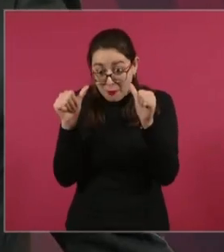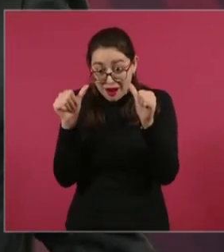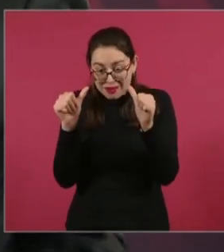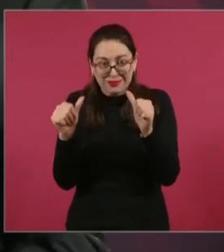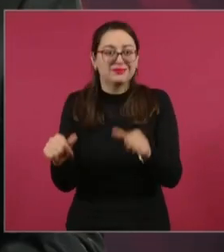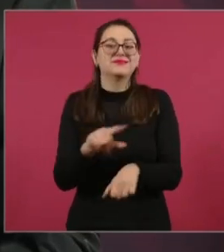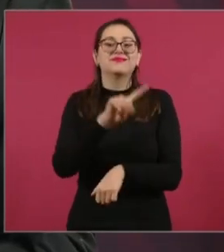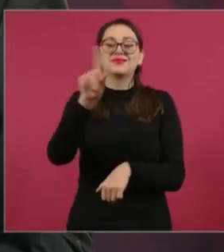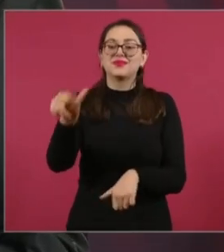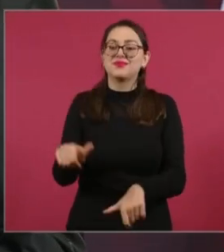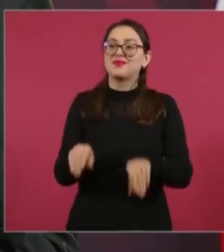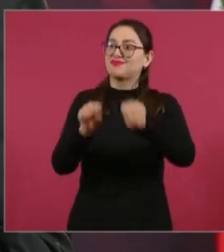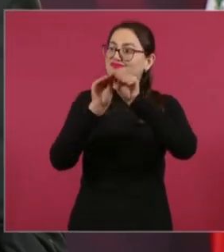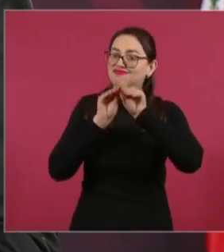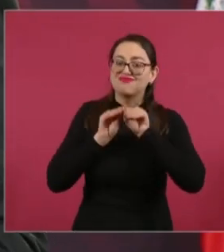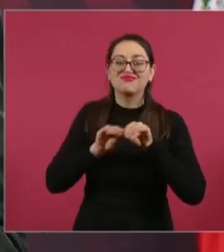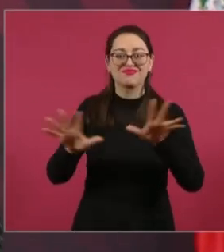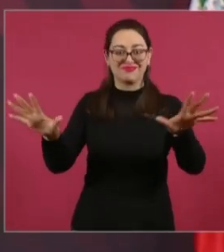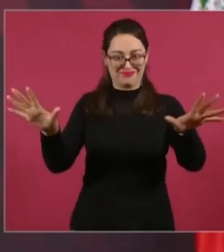Entonces, un día